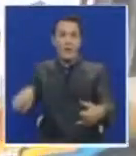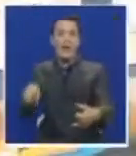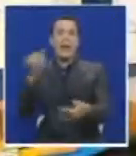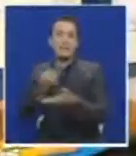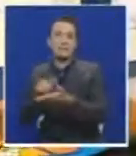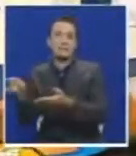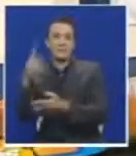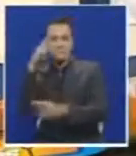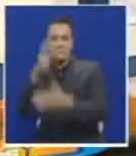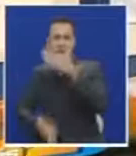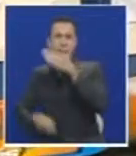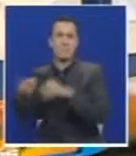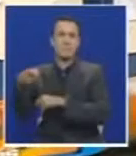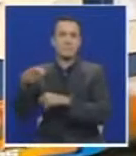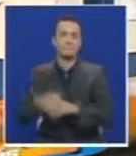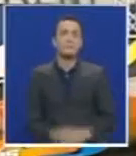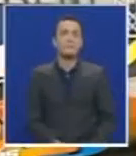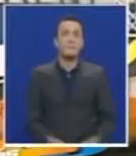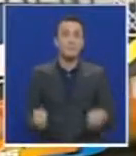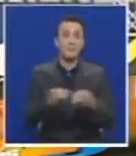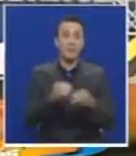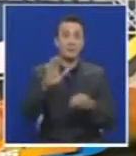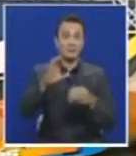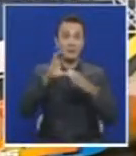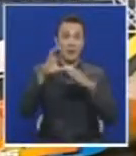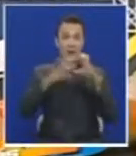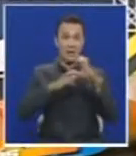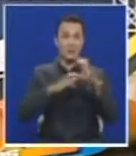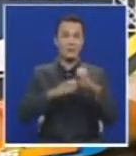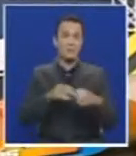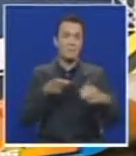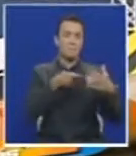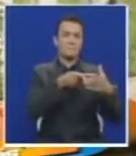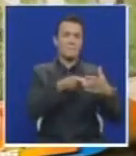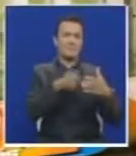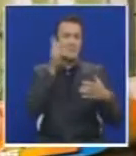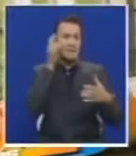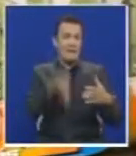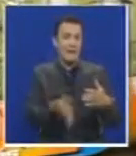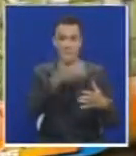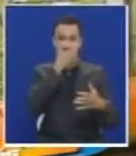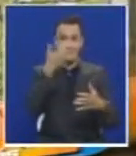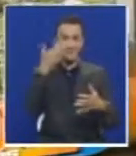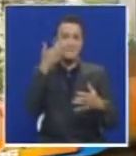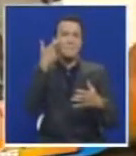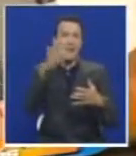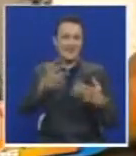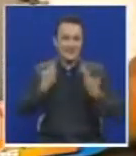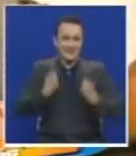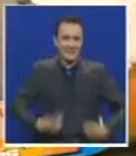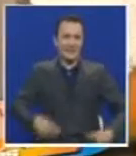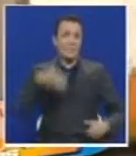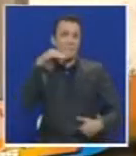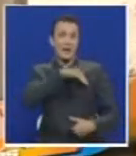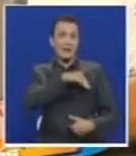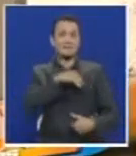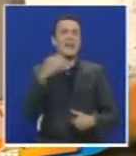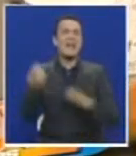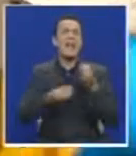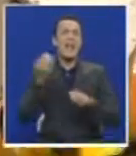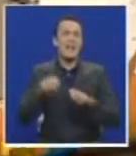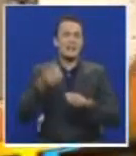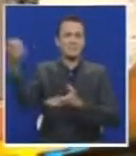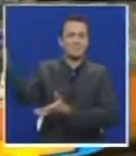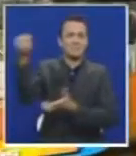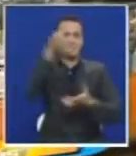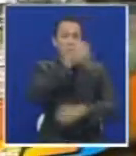delincuenciales. Cinematográfico asalto en el Cauca. Supuestos guerrilleros de las FARC que vestían prendas militares se llevaron una